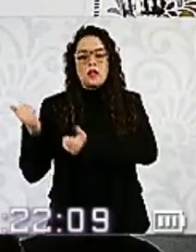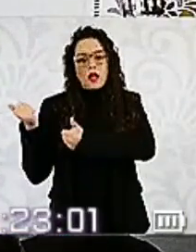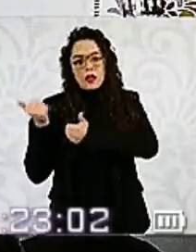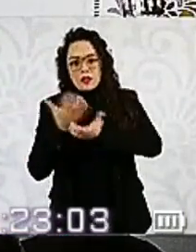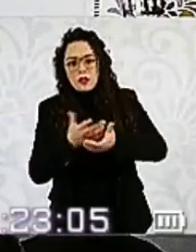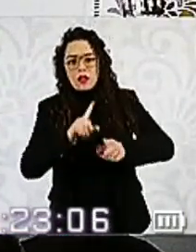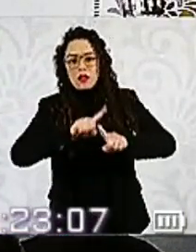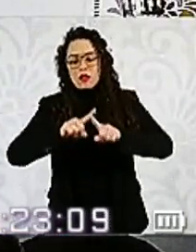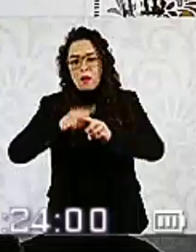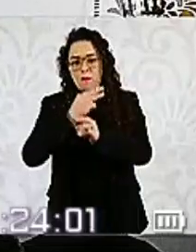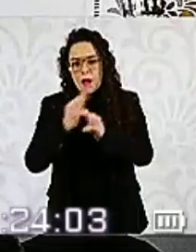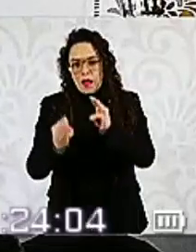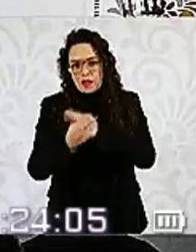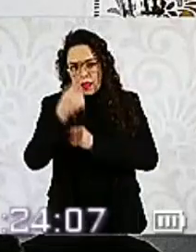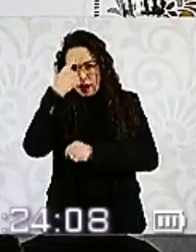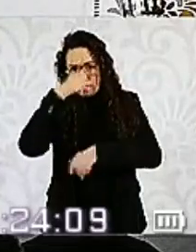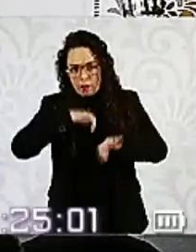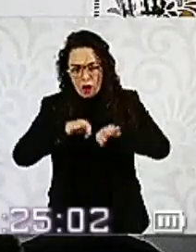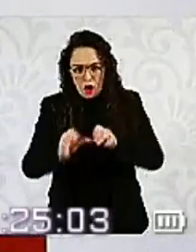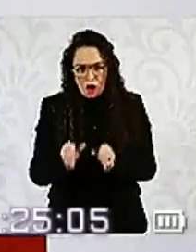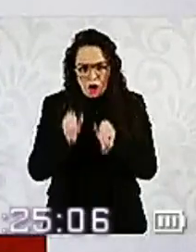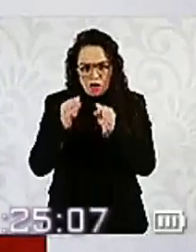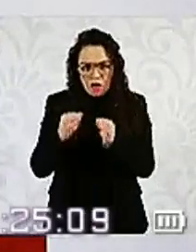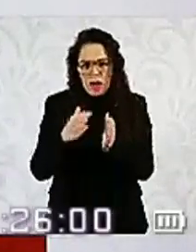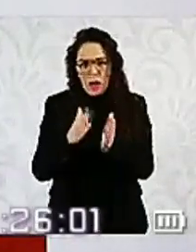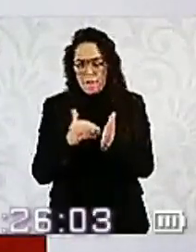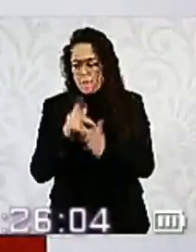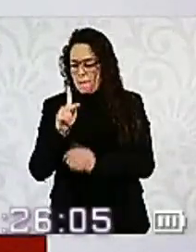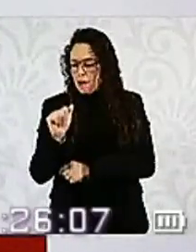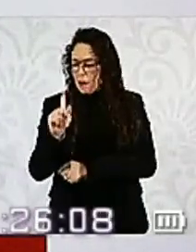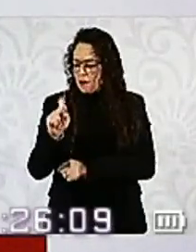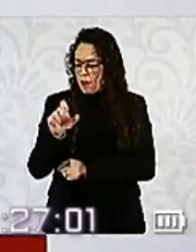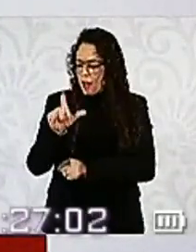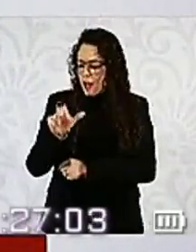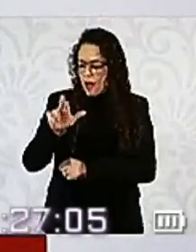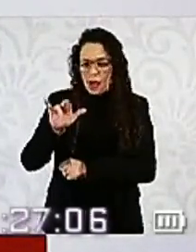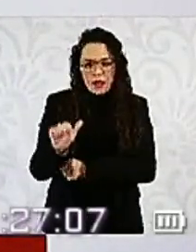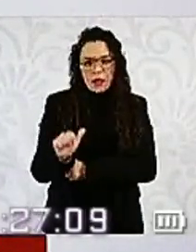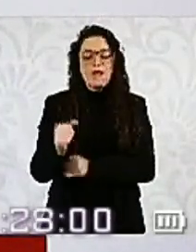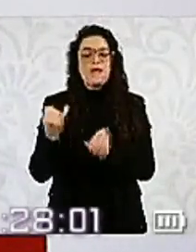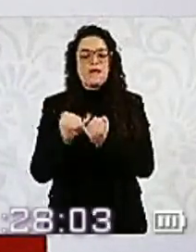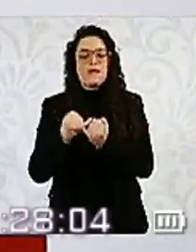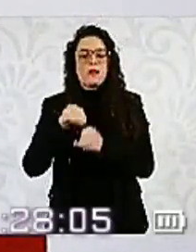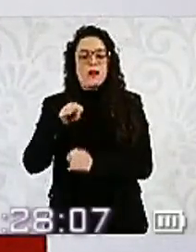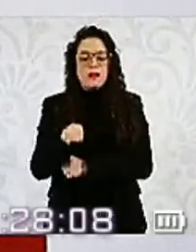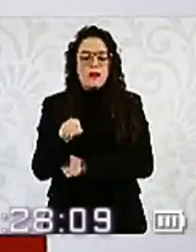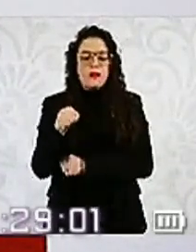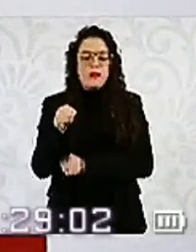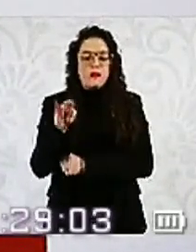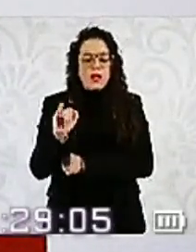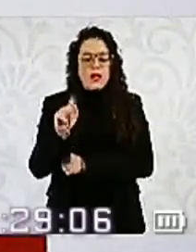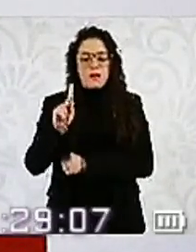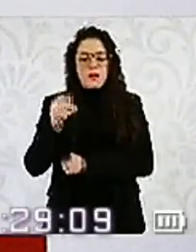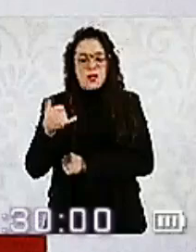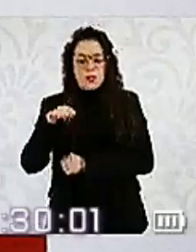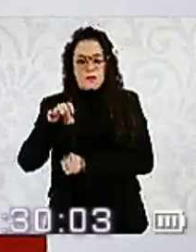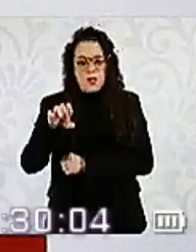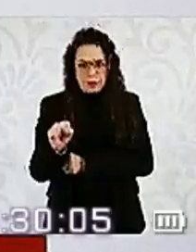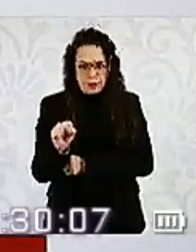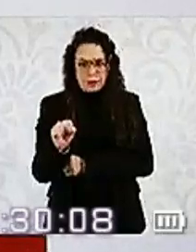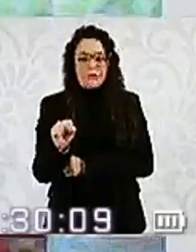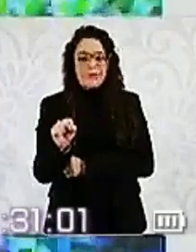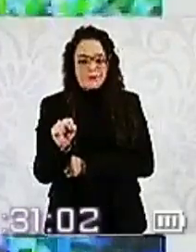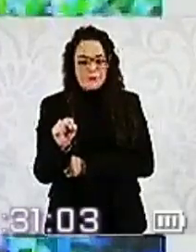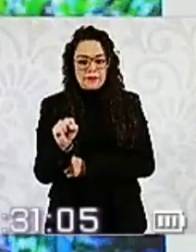ver cómo le hacemos para que participen más las MIPYMES y no tener a esos intermediarios que acumulan y que son los que